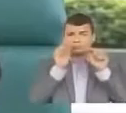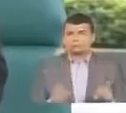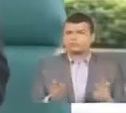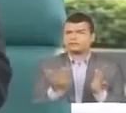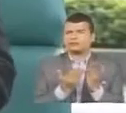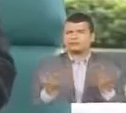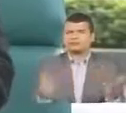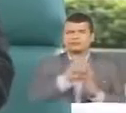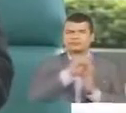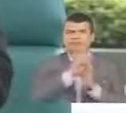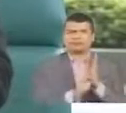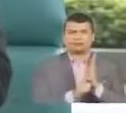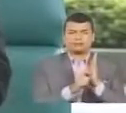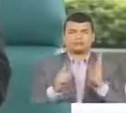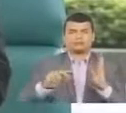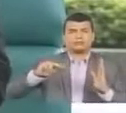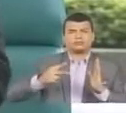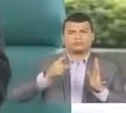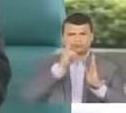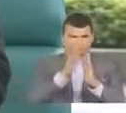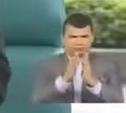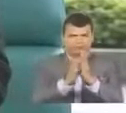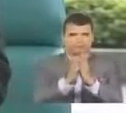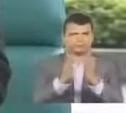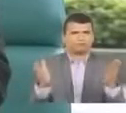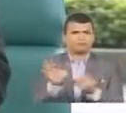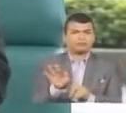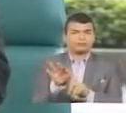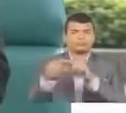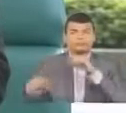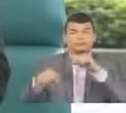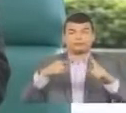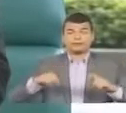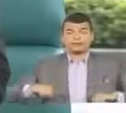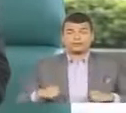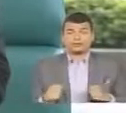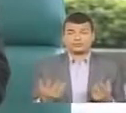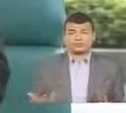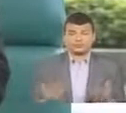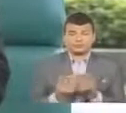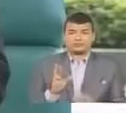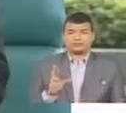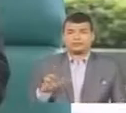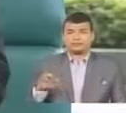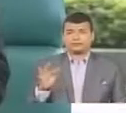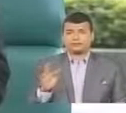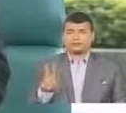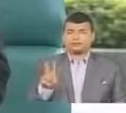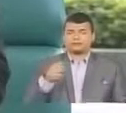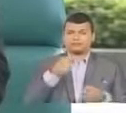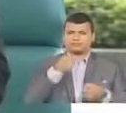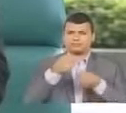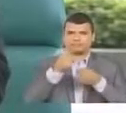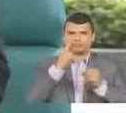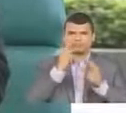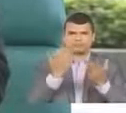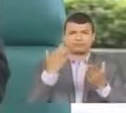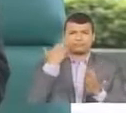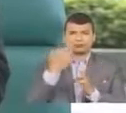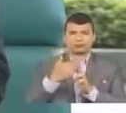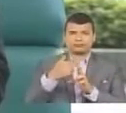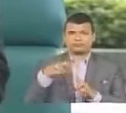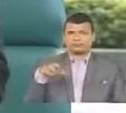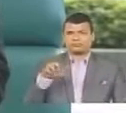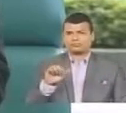resultados de las pruebas Saber 2. Veamos este informe que nos envían desde Bogotá nuestros compañeros de RPTV Televisión. Ahí está Pablo Osorio, buenos